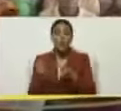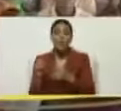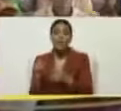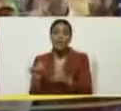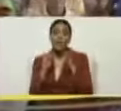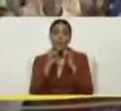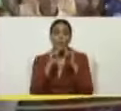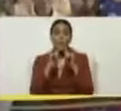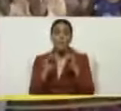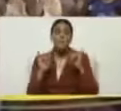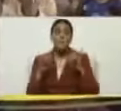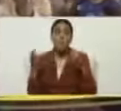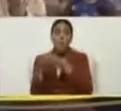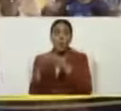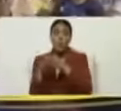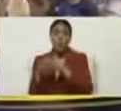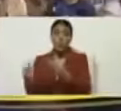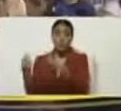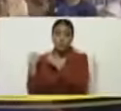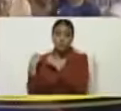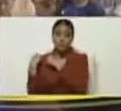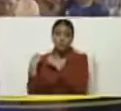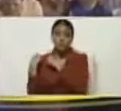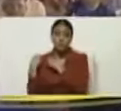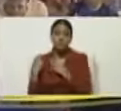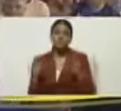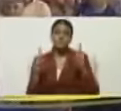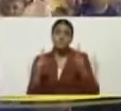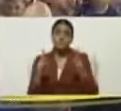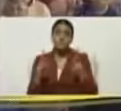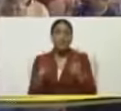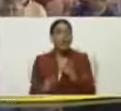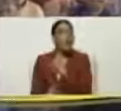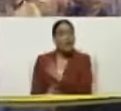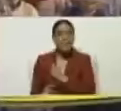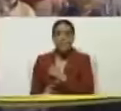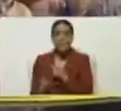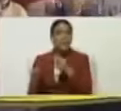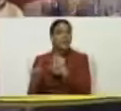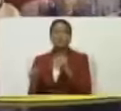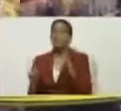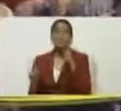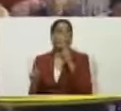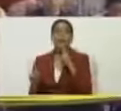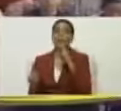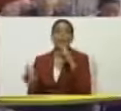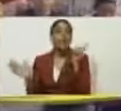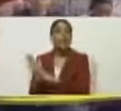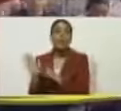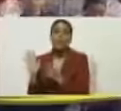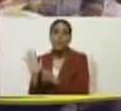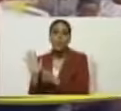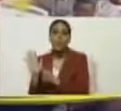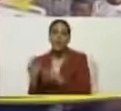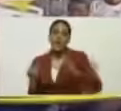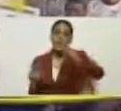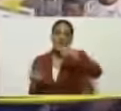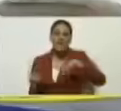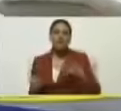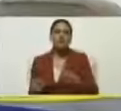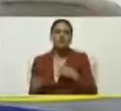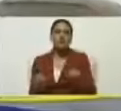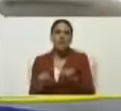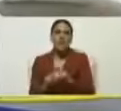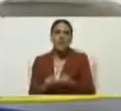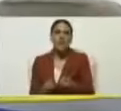la corporación. Lamentablemente, esos precios no se cumplieron y los caficultores nos sentimos